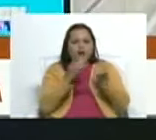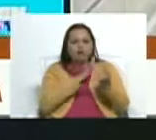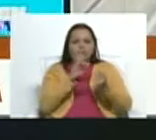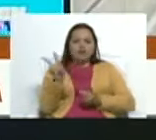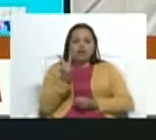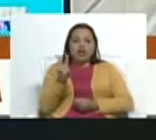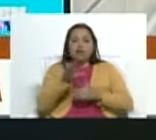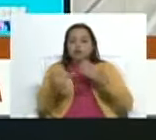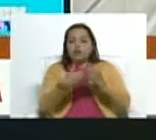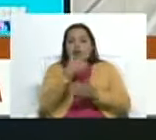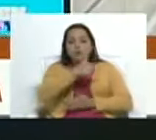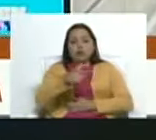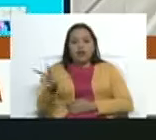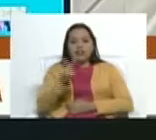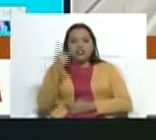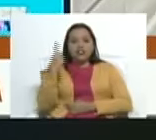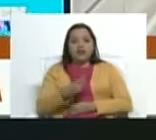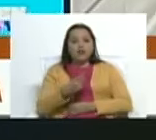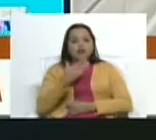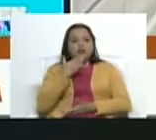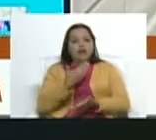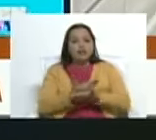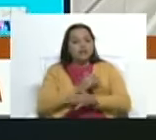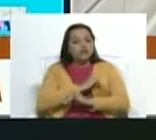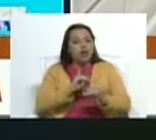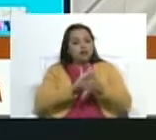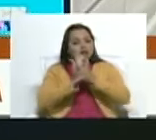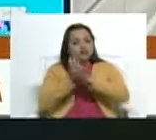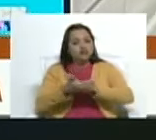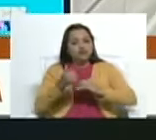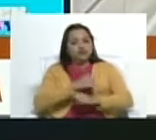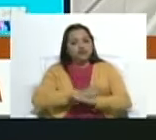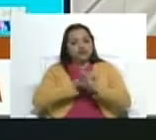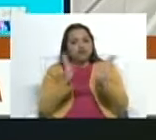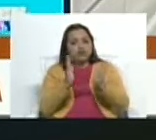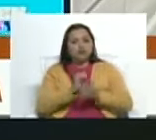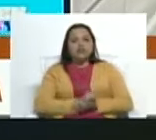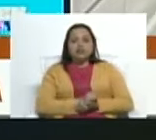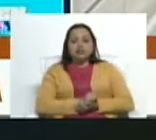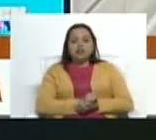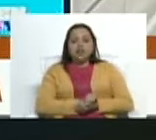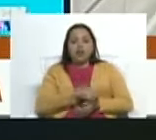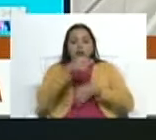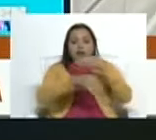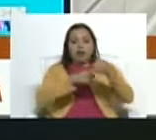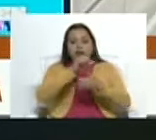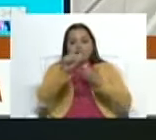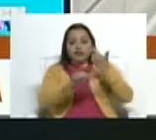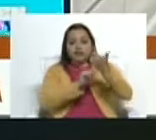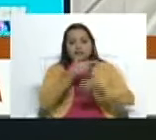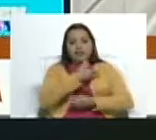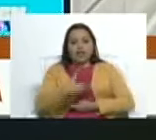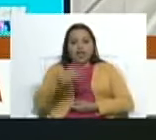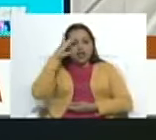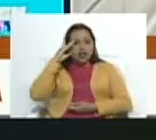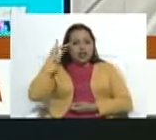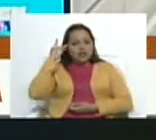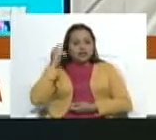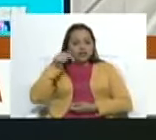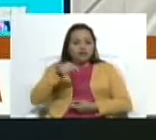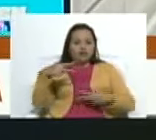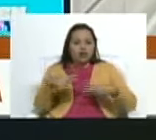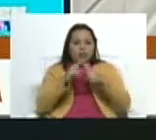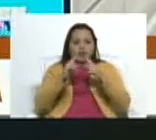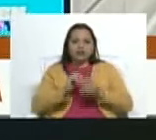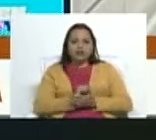los venezolanos debemos pedir el levantamiento del bloqueo. Ya han sido las palabras de la vicepresidenta ejecutiva de la República, doctora Delcy Rodríguez, durante este